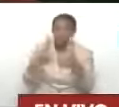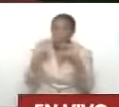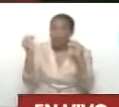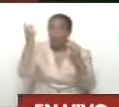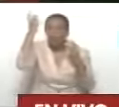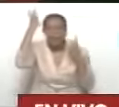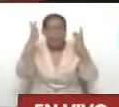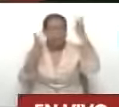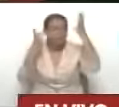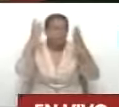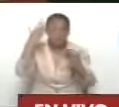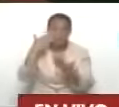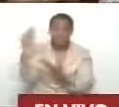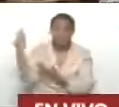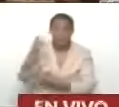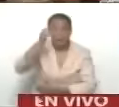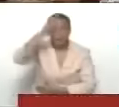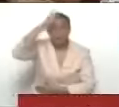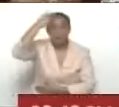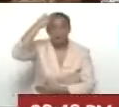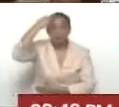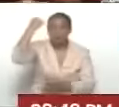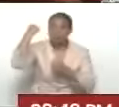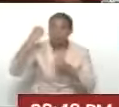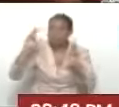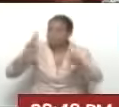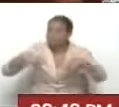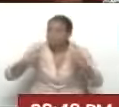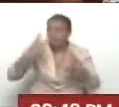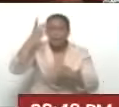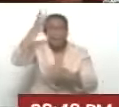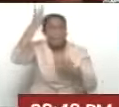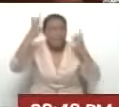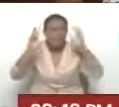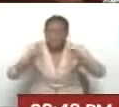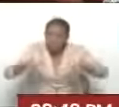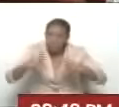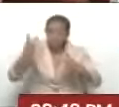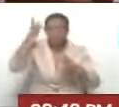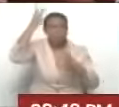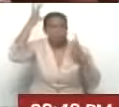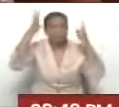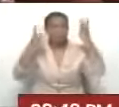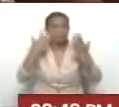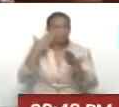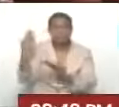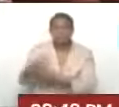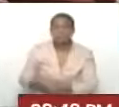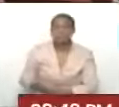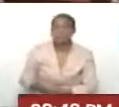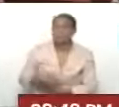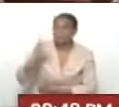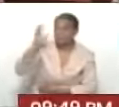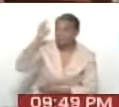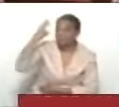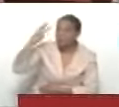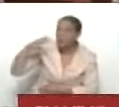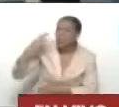toda la creatividad, toda la capacidad para inventar y reinventar, Winston.